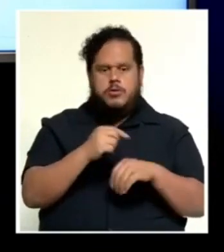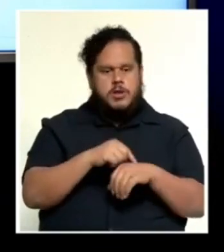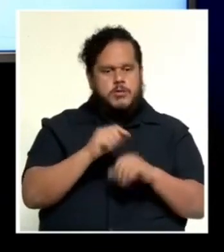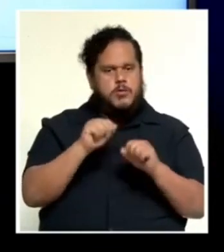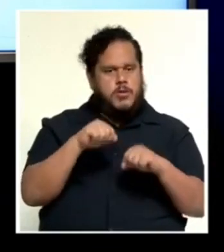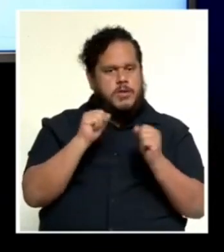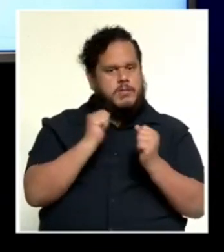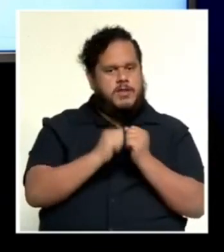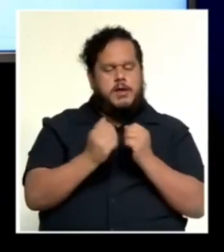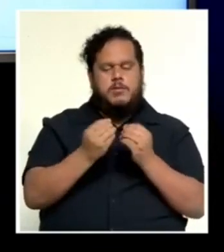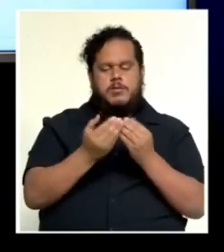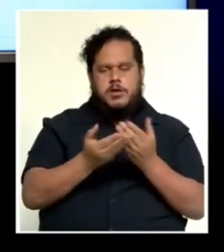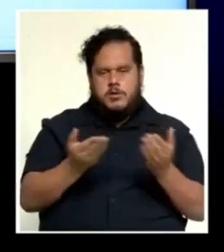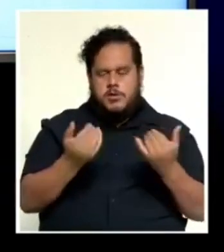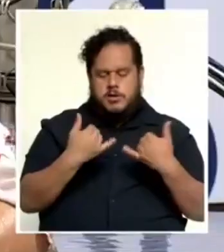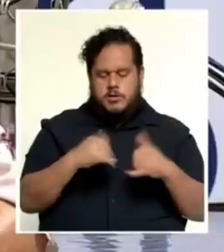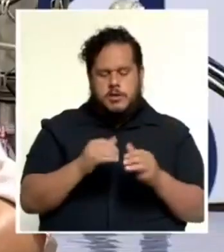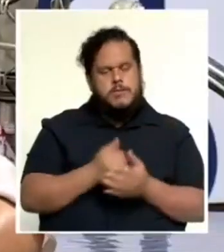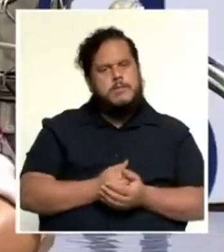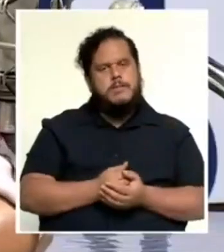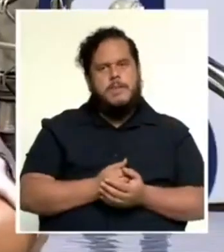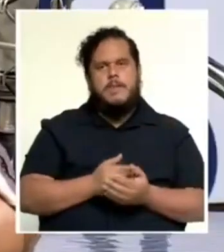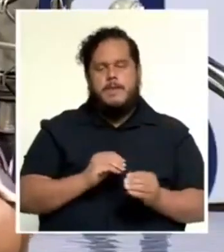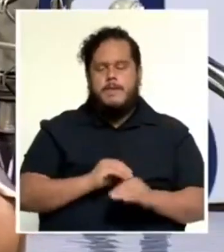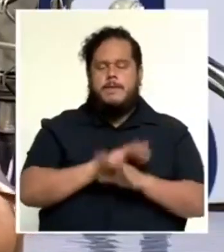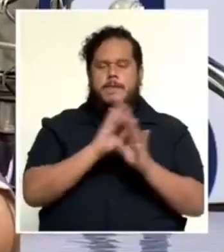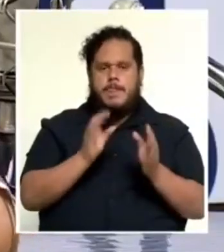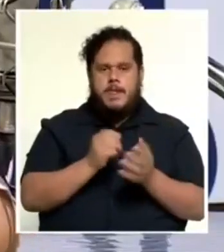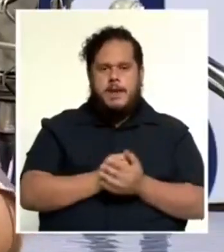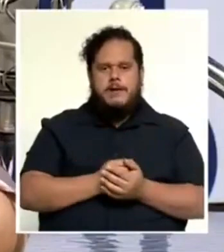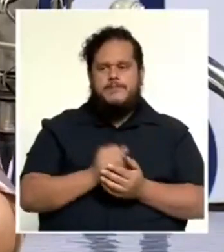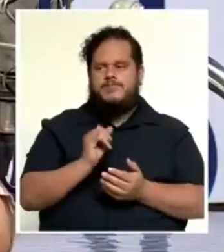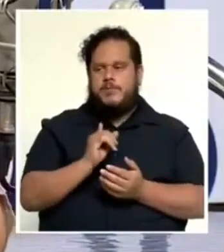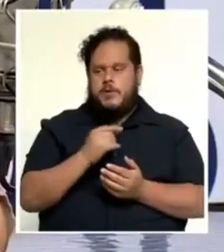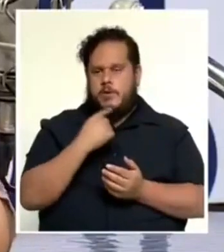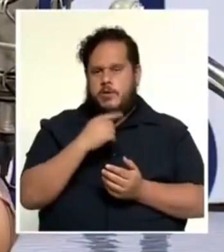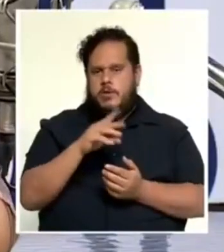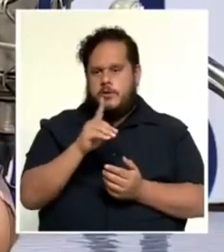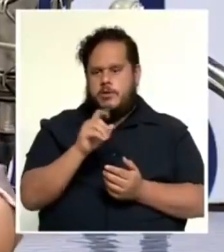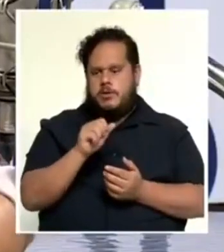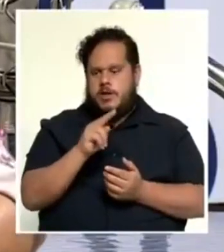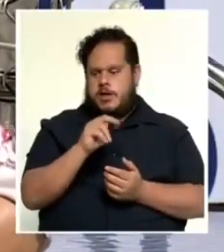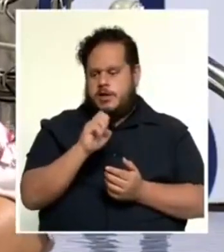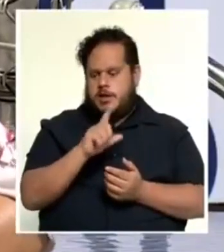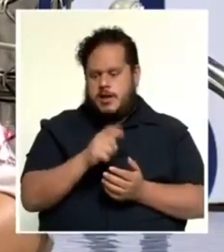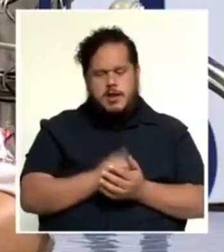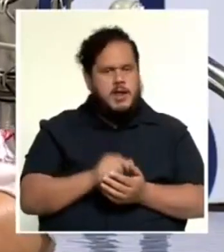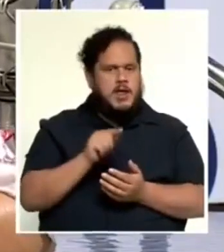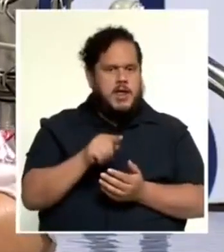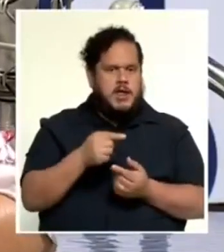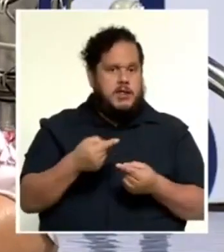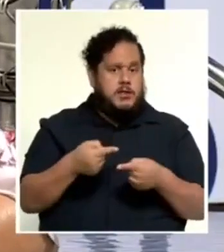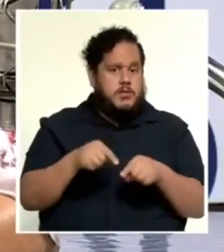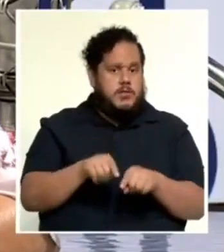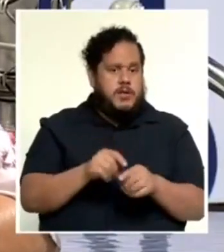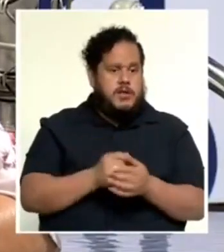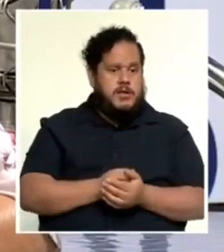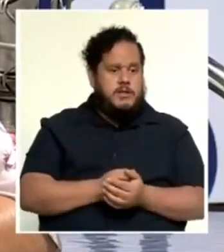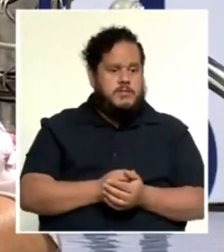pasar muchísimas cosas todavía. Tomar en cuenta, como dijo Daniel, es que esto pasa